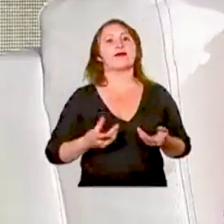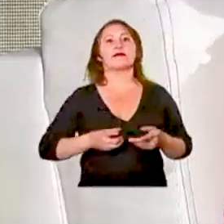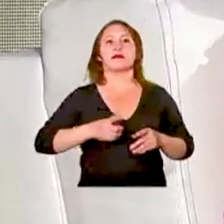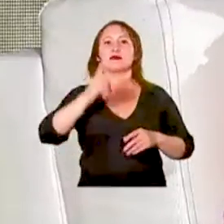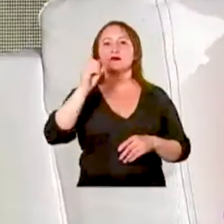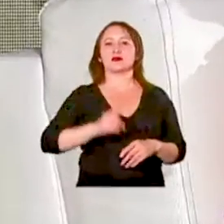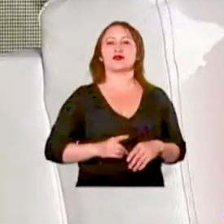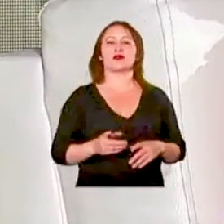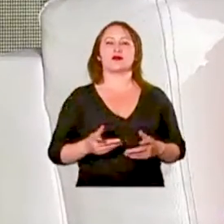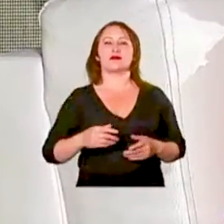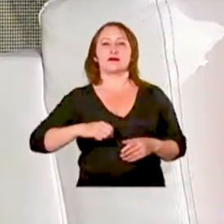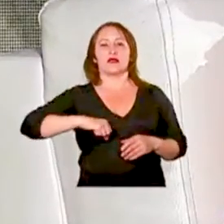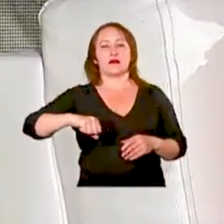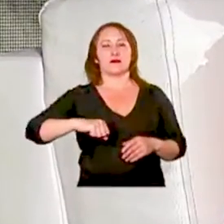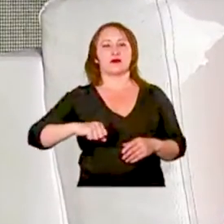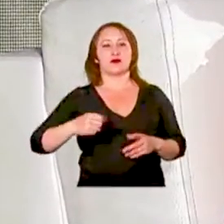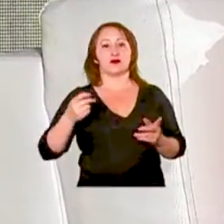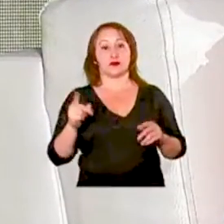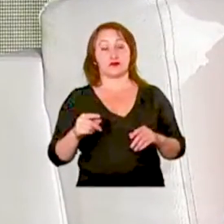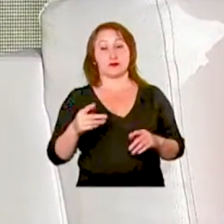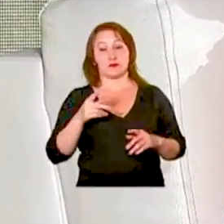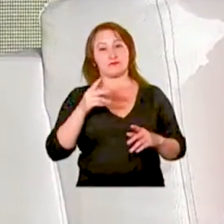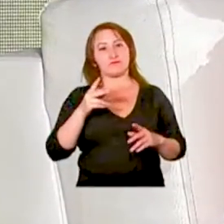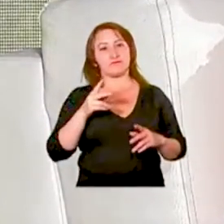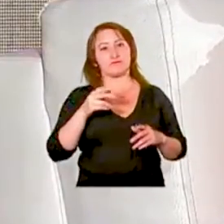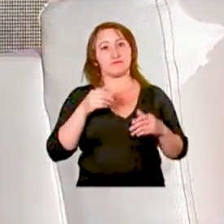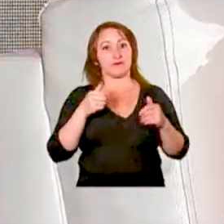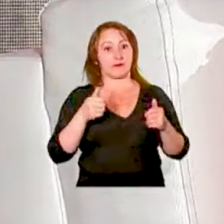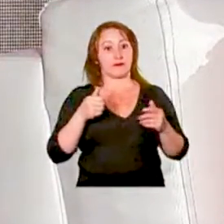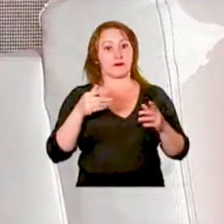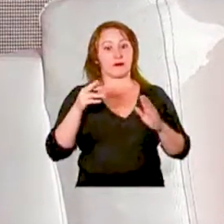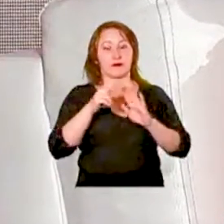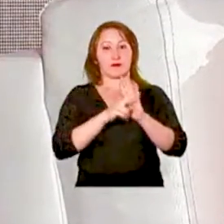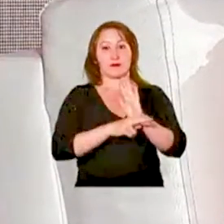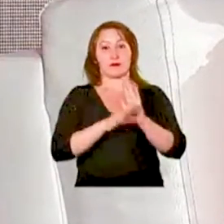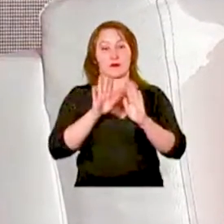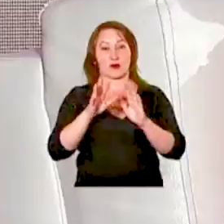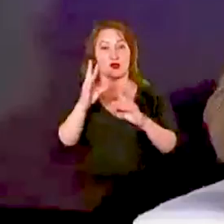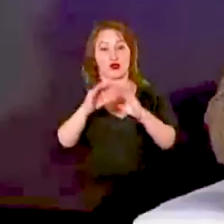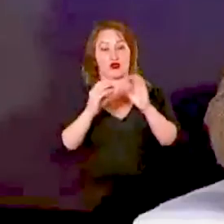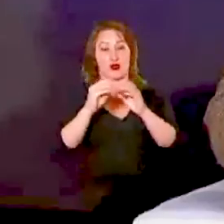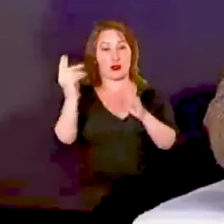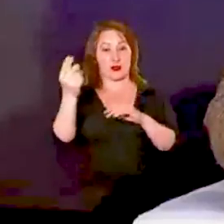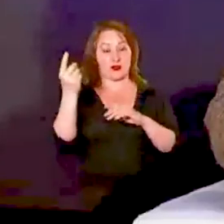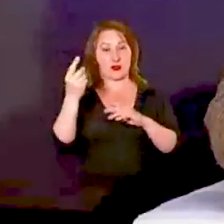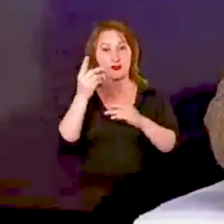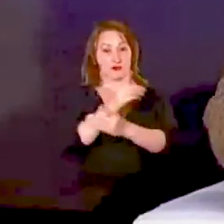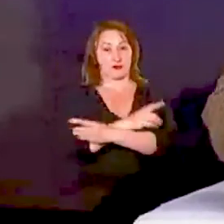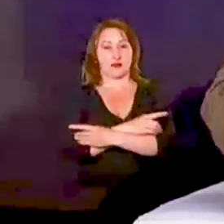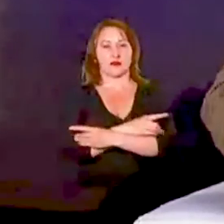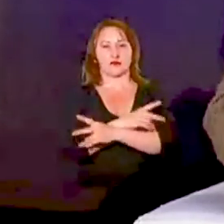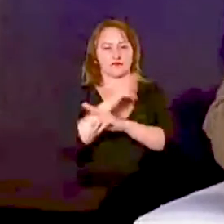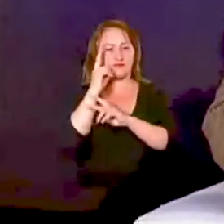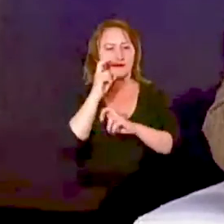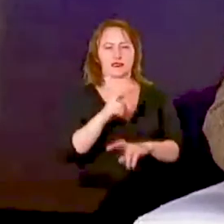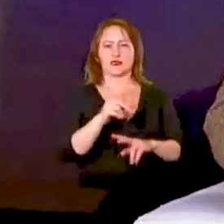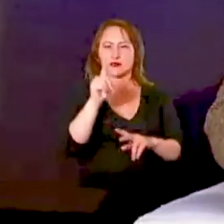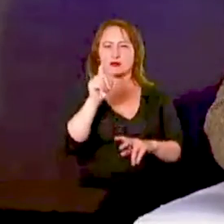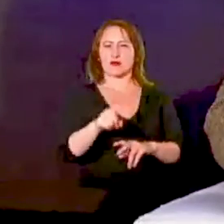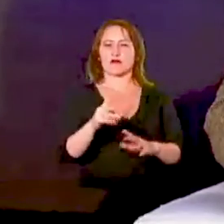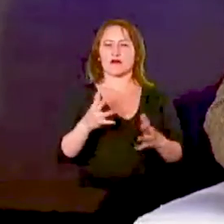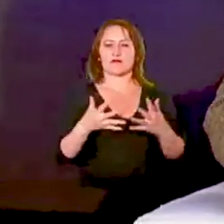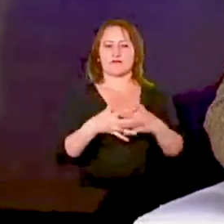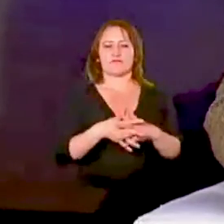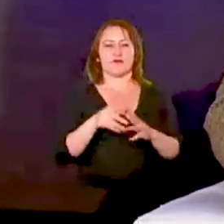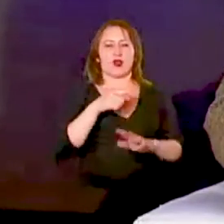decisiones en derecho, porque, como bien lo regula el Código General Disciplinario, la investigación debe ser